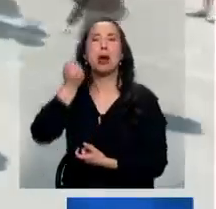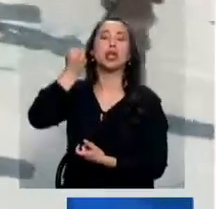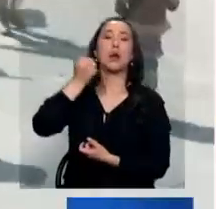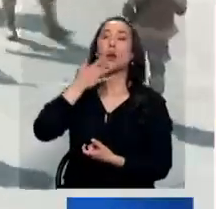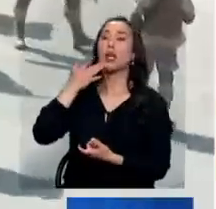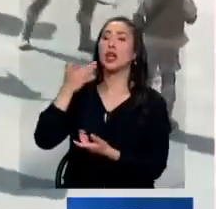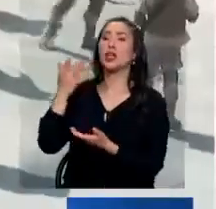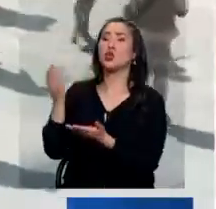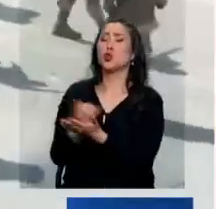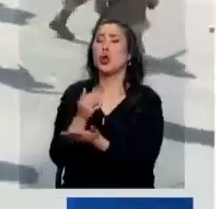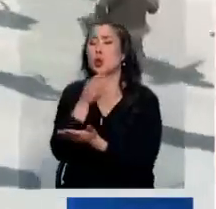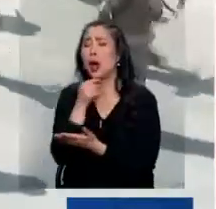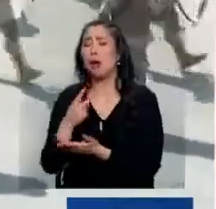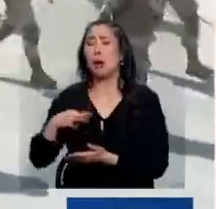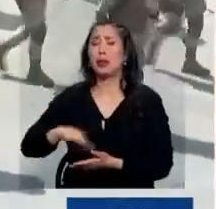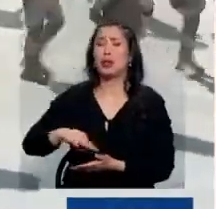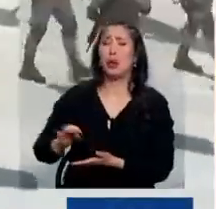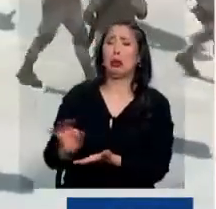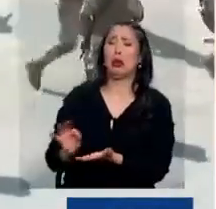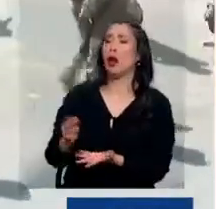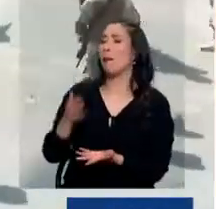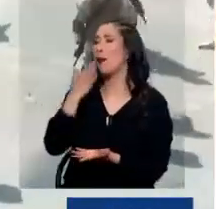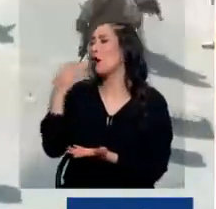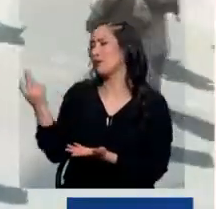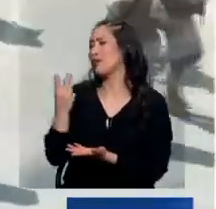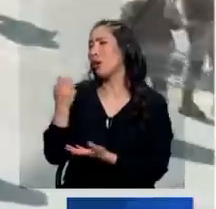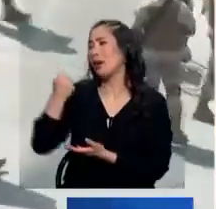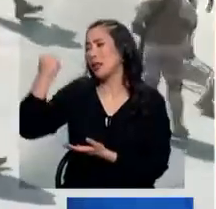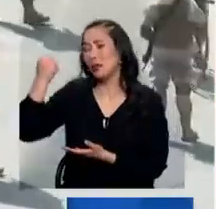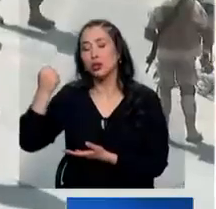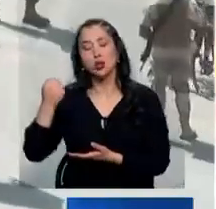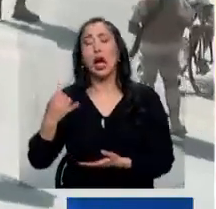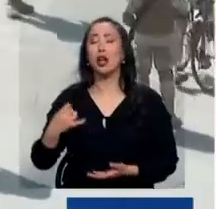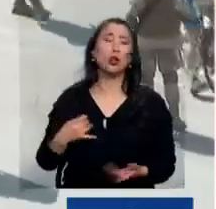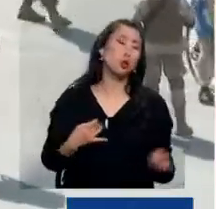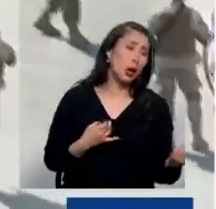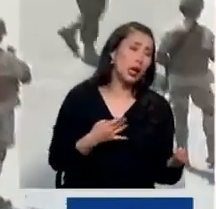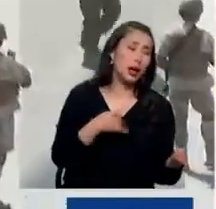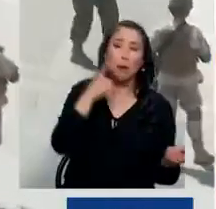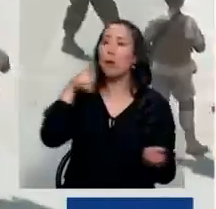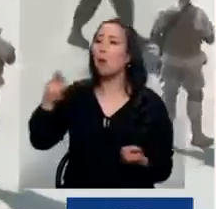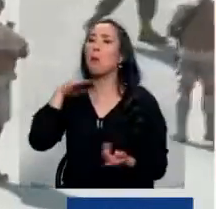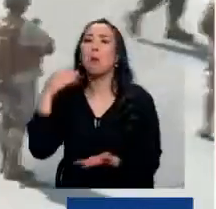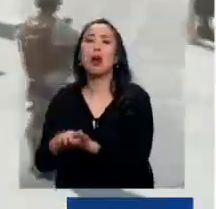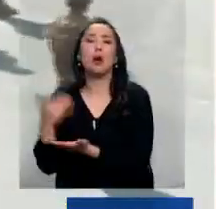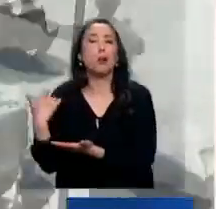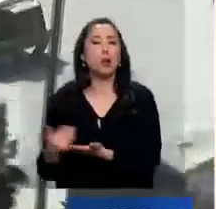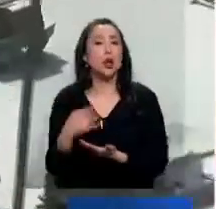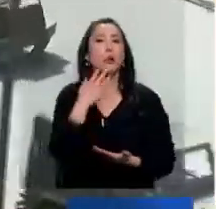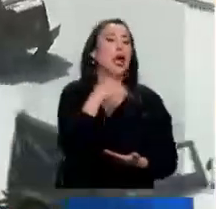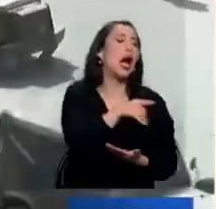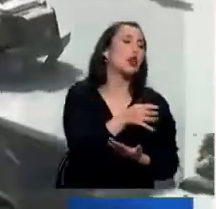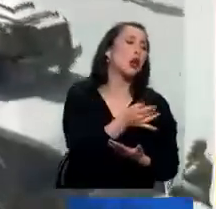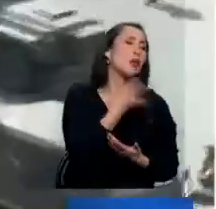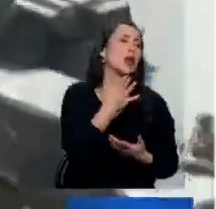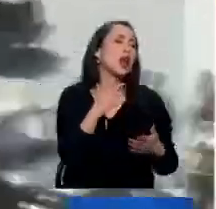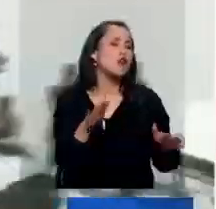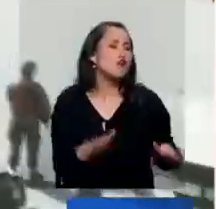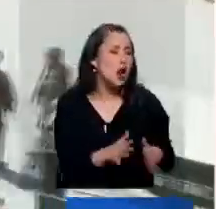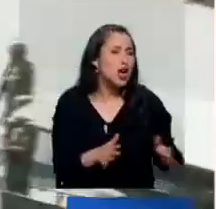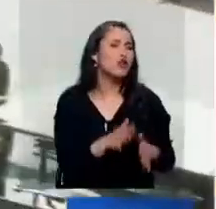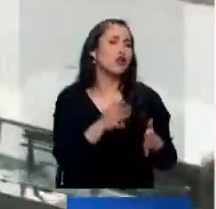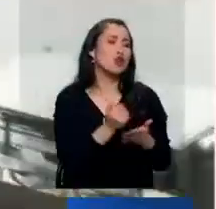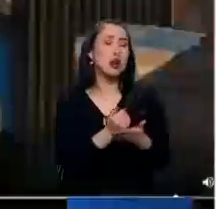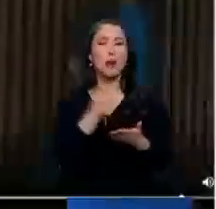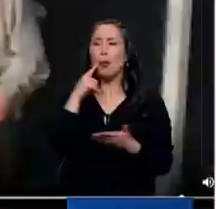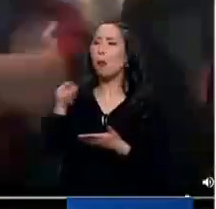puede llegar a fin de mes con la pensión de los que abuelitos, tiene. Claro. Entonces tú decís, ok, nos duelen los bienes, nos duelen porque hay esfuerzo, porque hay personas, porque hay trabajo, nos duelen. La cultura del